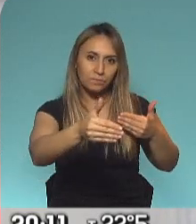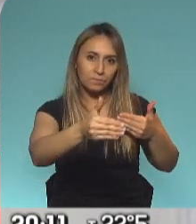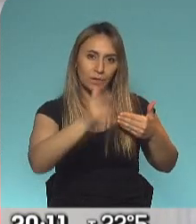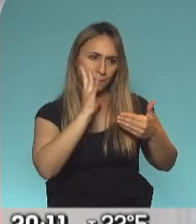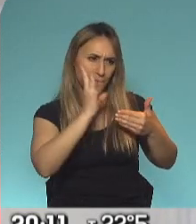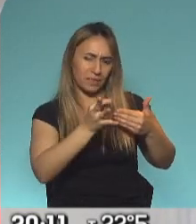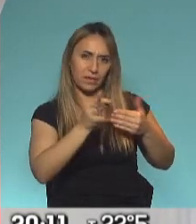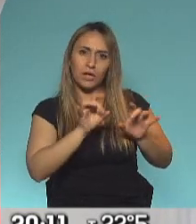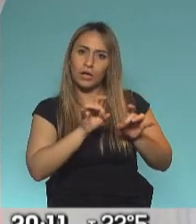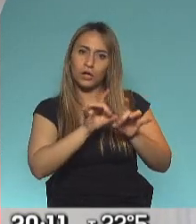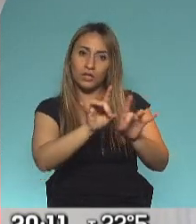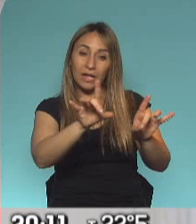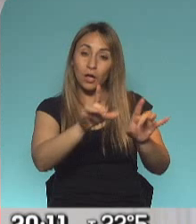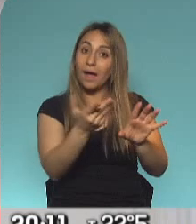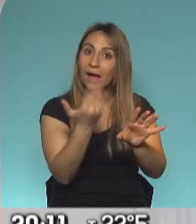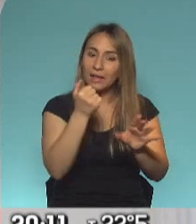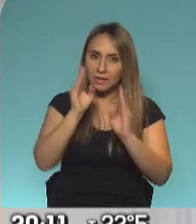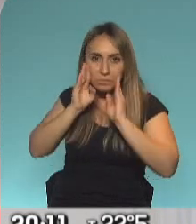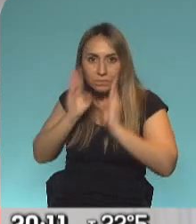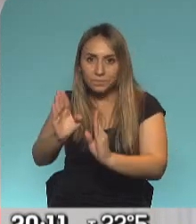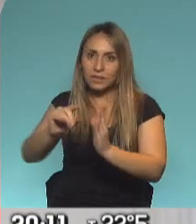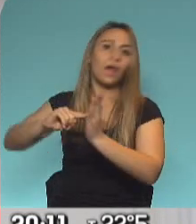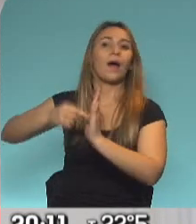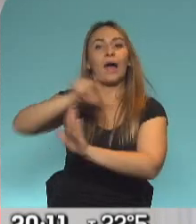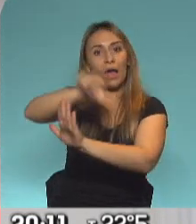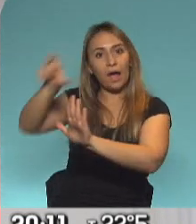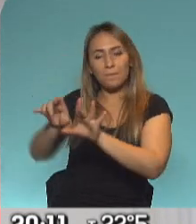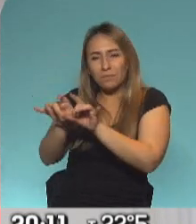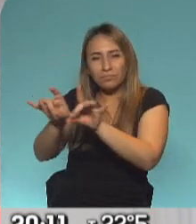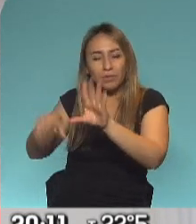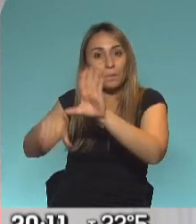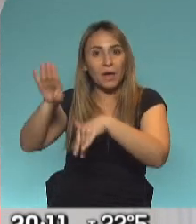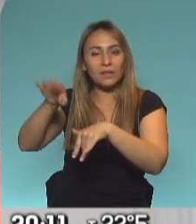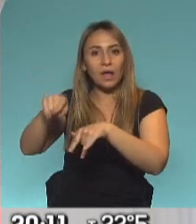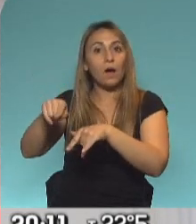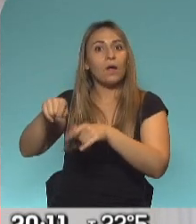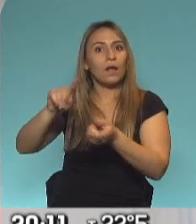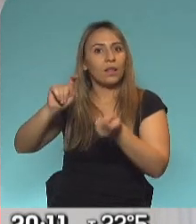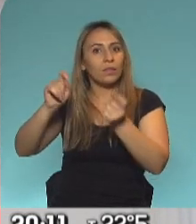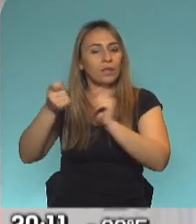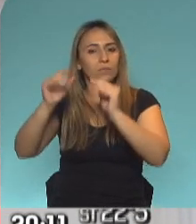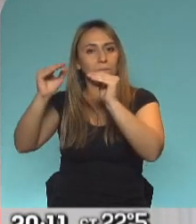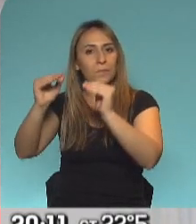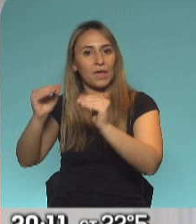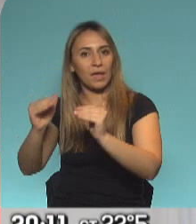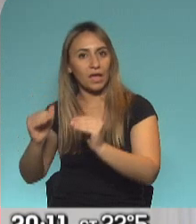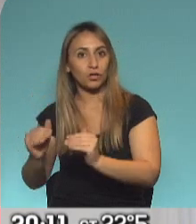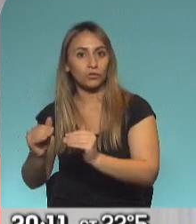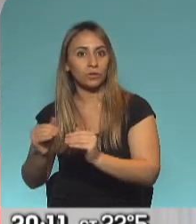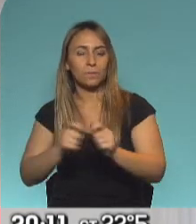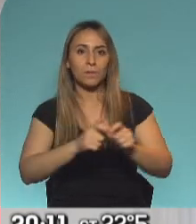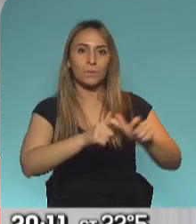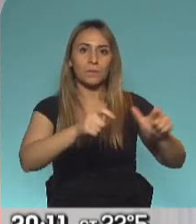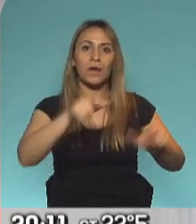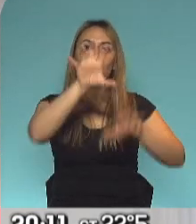los casos que antes estaban bien focalizados en el AMBA empiezan a bajar de a poco en el AMBA y empiezan a crecer en el interior del